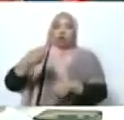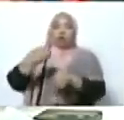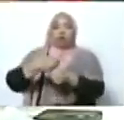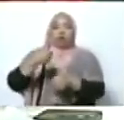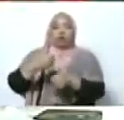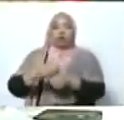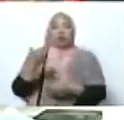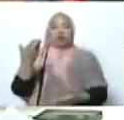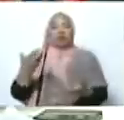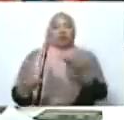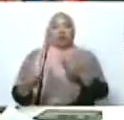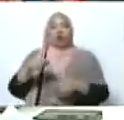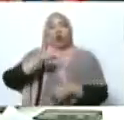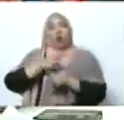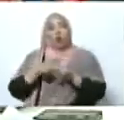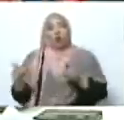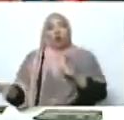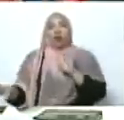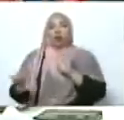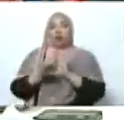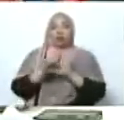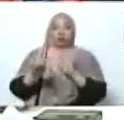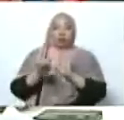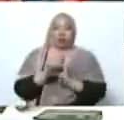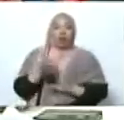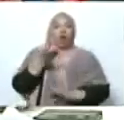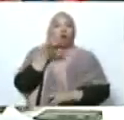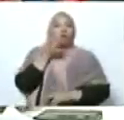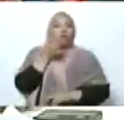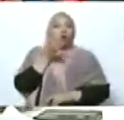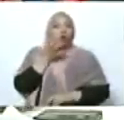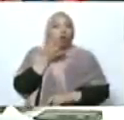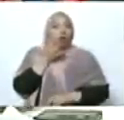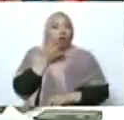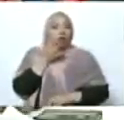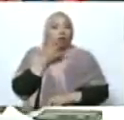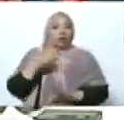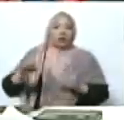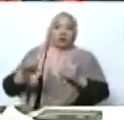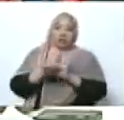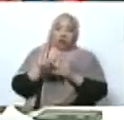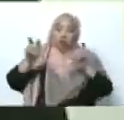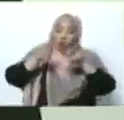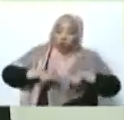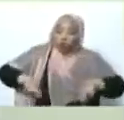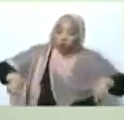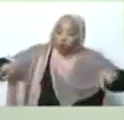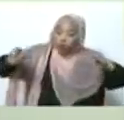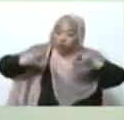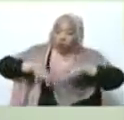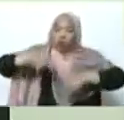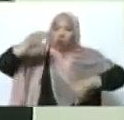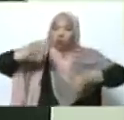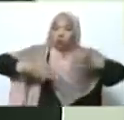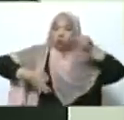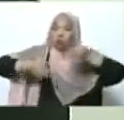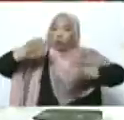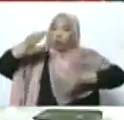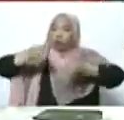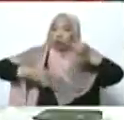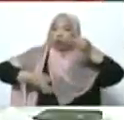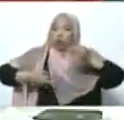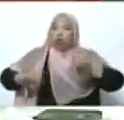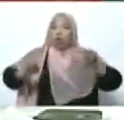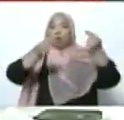en las próximas sesiones, y otras leyes, por ejemplo, la ley de la inspectoría de los tribunales, eso se le ha dado un